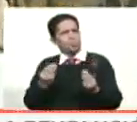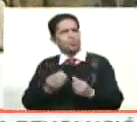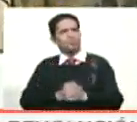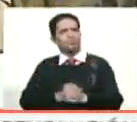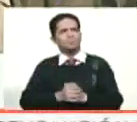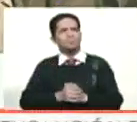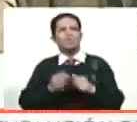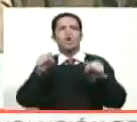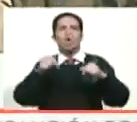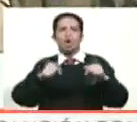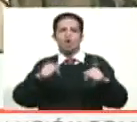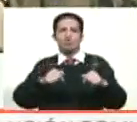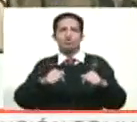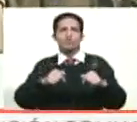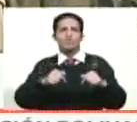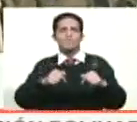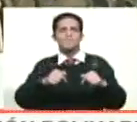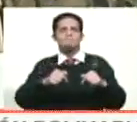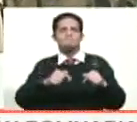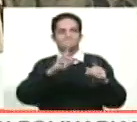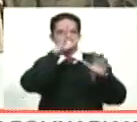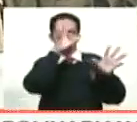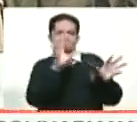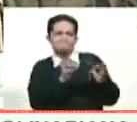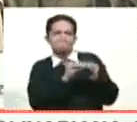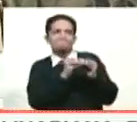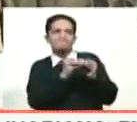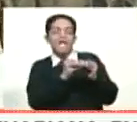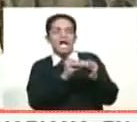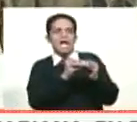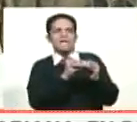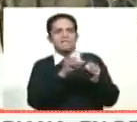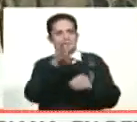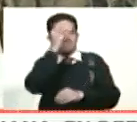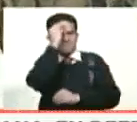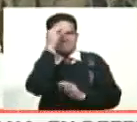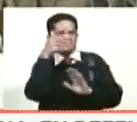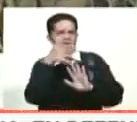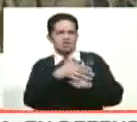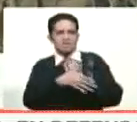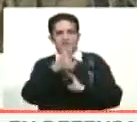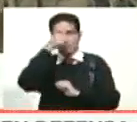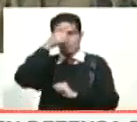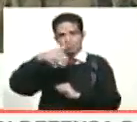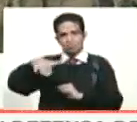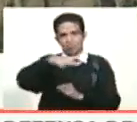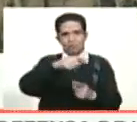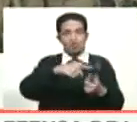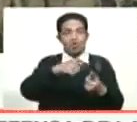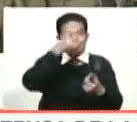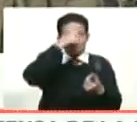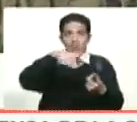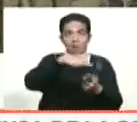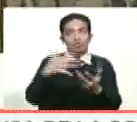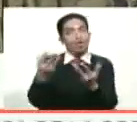Hoy podemos sacar grandes lecciones de todo lo que nuestro pueblo en Unión Cívico-Militar ha hecho.